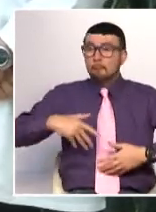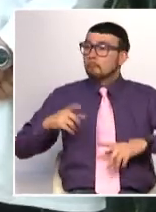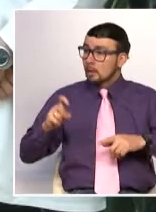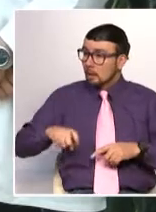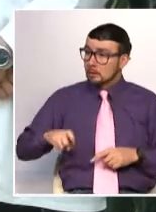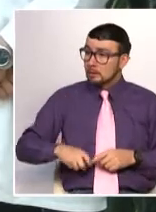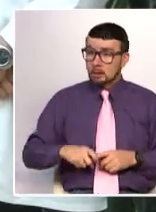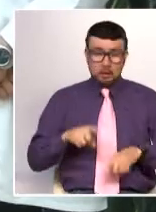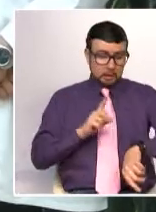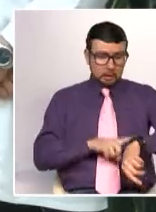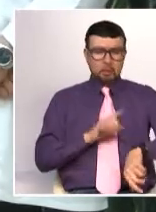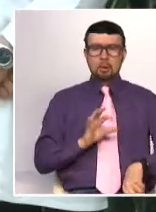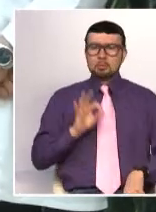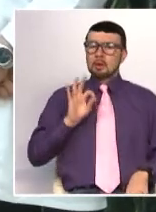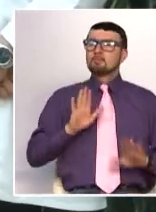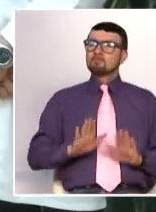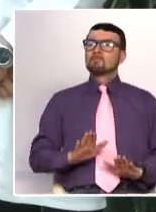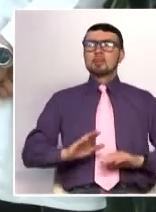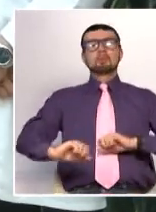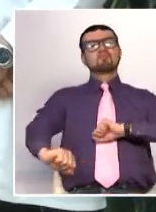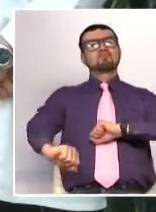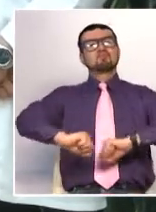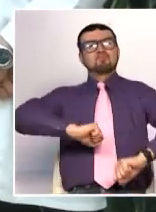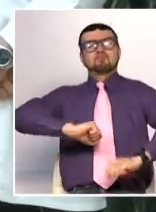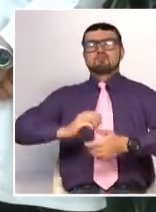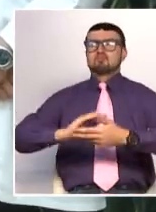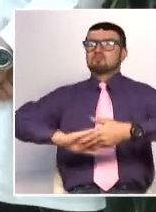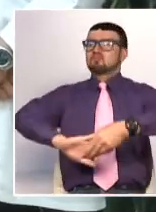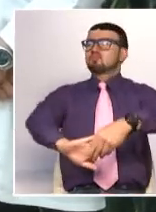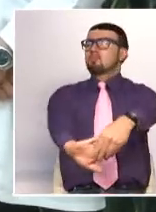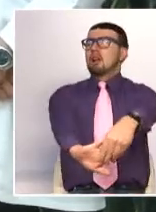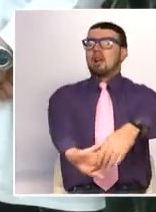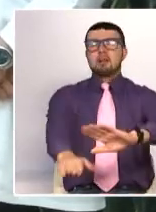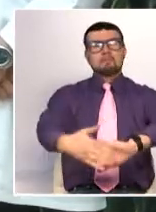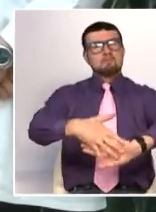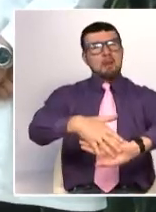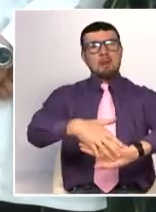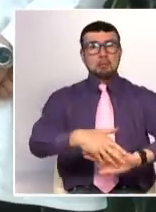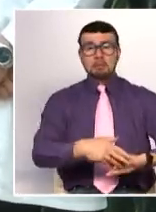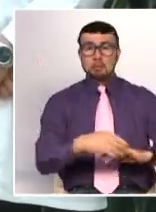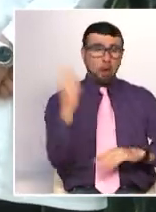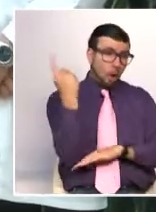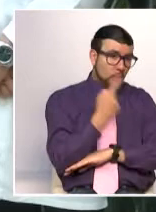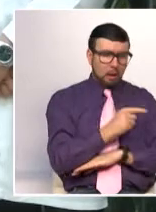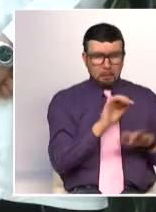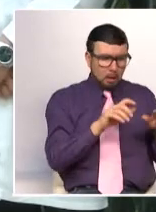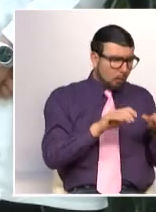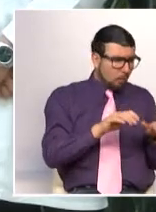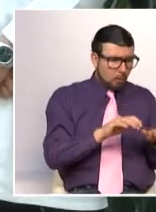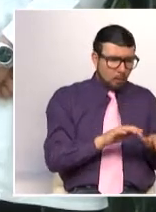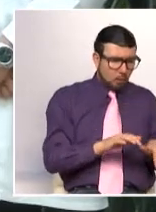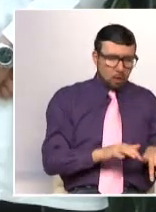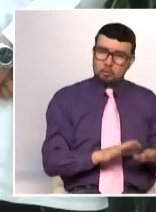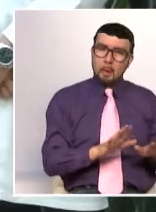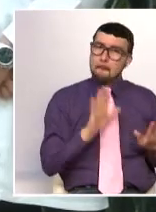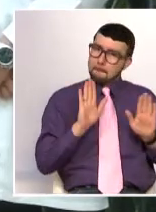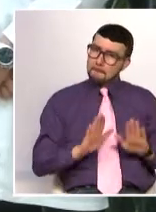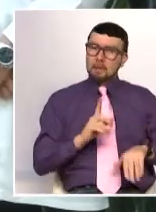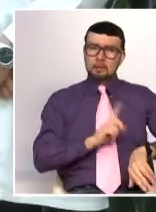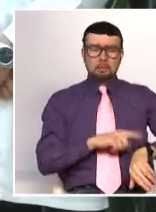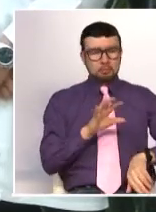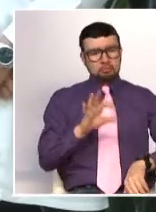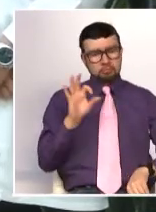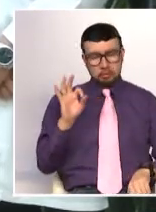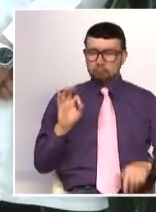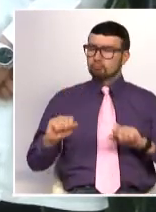y se habla también de la actividad deportiva todo esto juega un papel importante en los procesos de desintoxicación